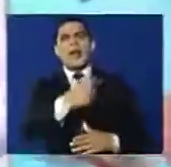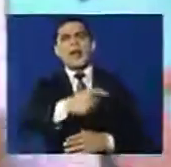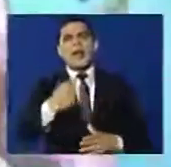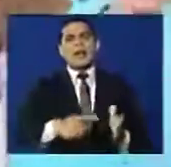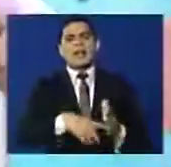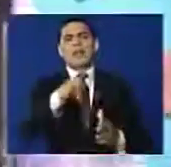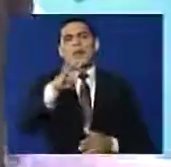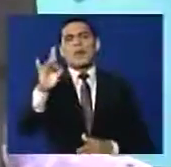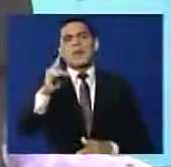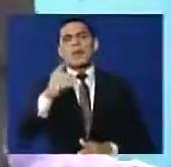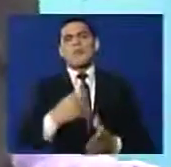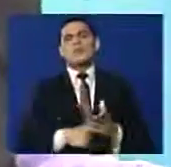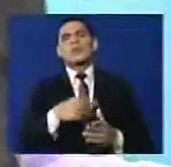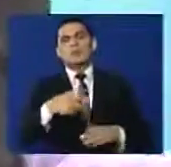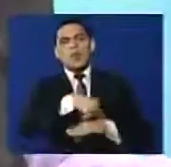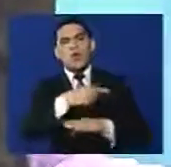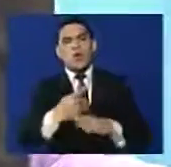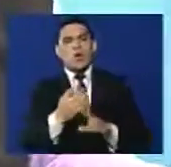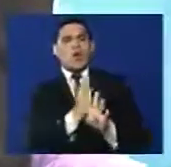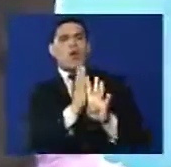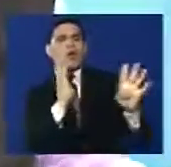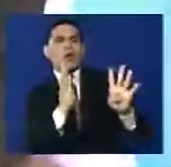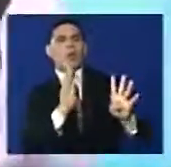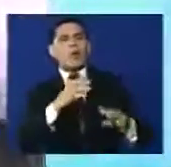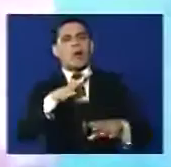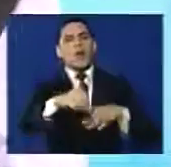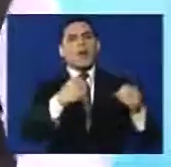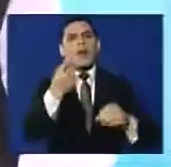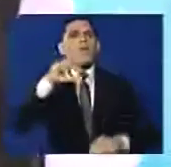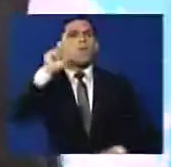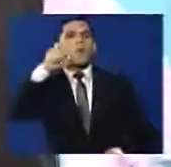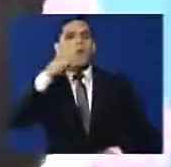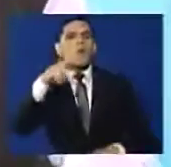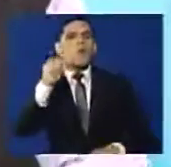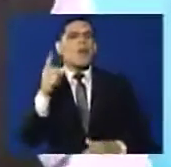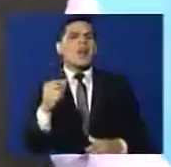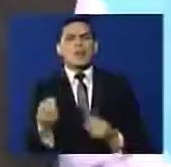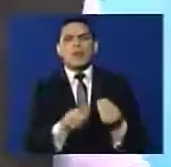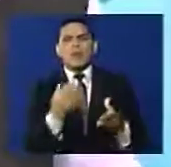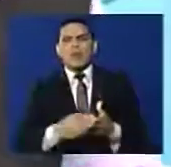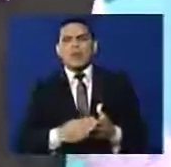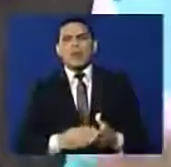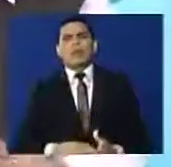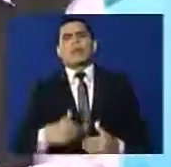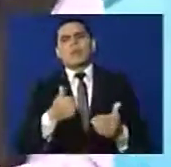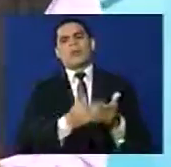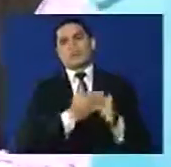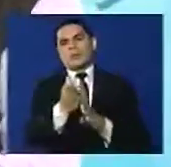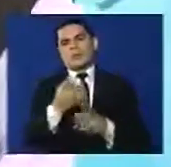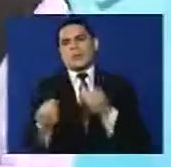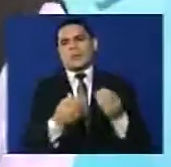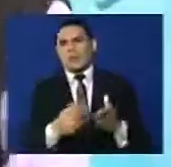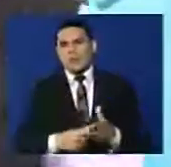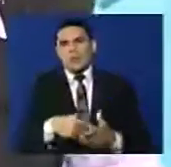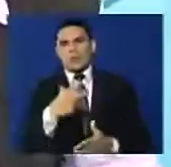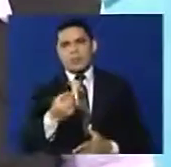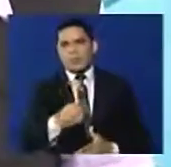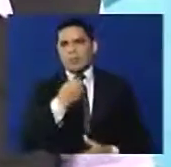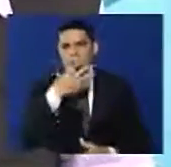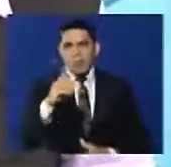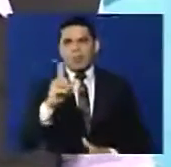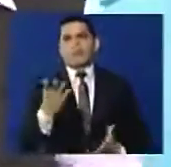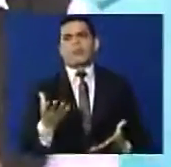48 horas para comprar un pollo barato, ¿vale? En la calle, cogiendo agua y sol. Eso no puede ser verdad todavía después de 14 años. Eso no puede ser